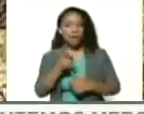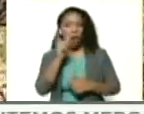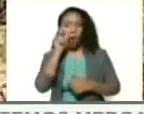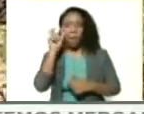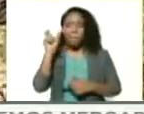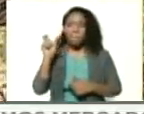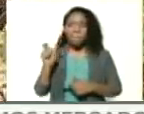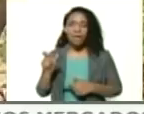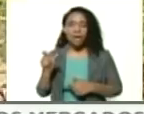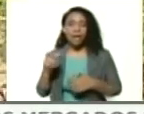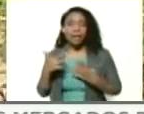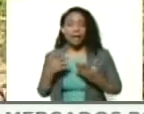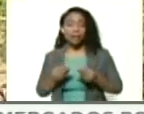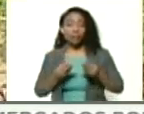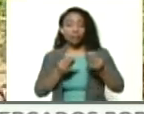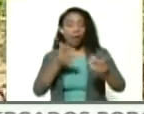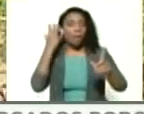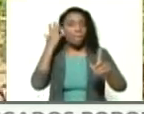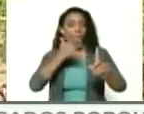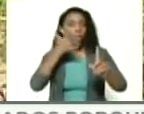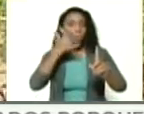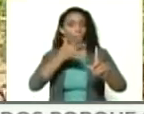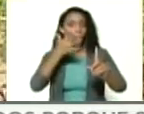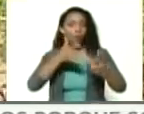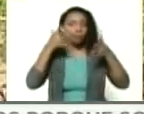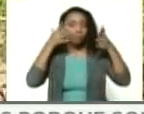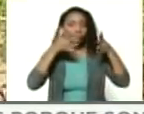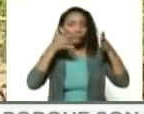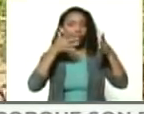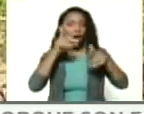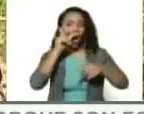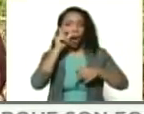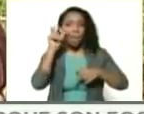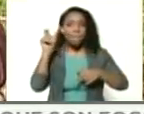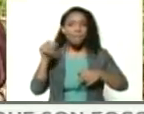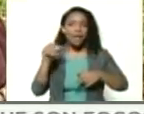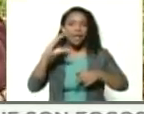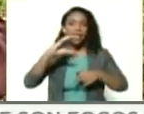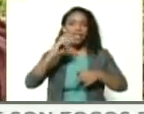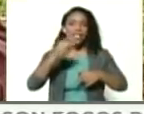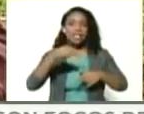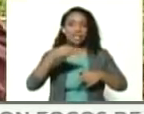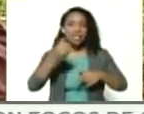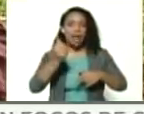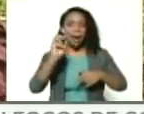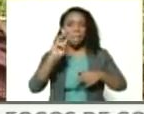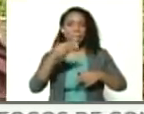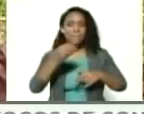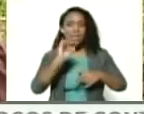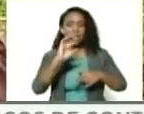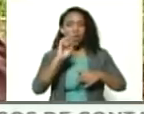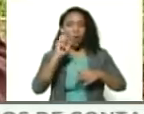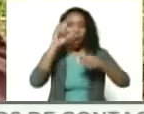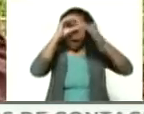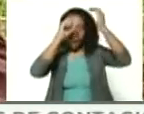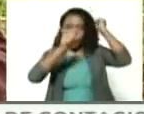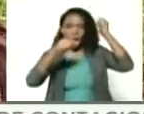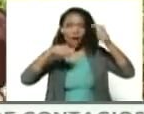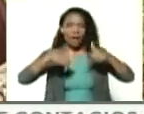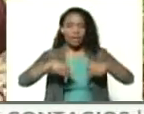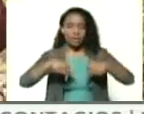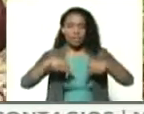Ray que le dio instrucciones al señor Charles Shapiro, que era el embajador estadounidense en Caracas, de reunirse con